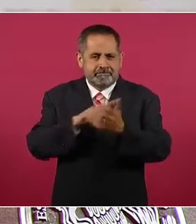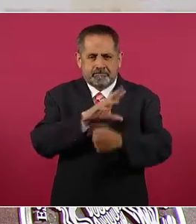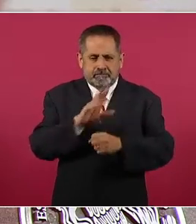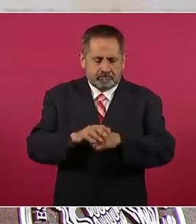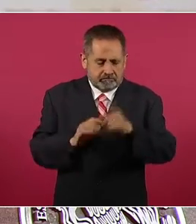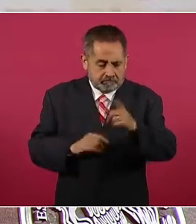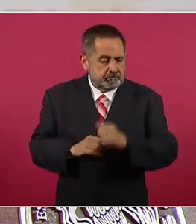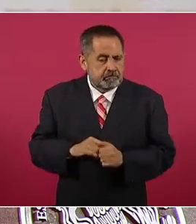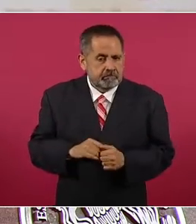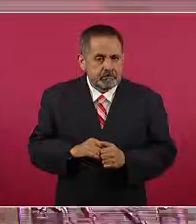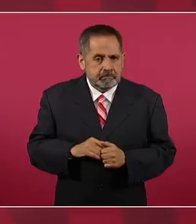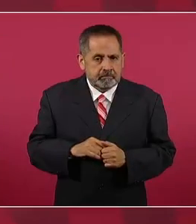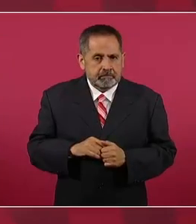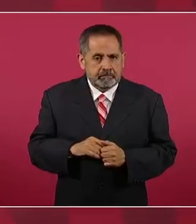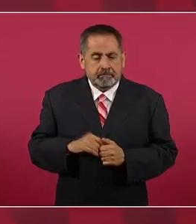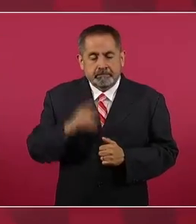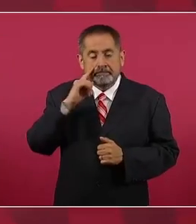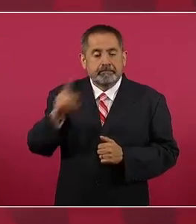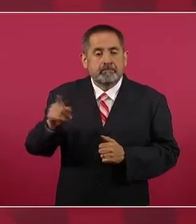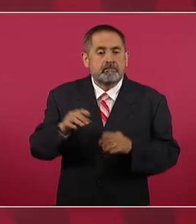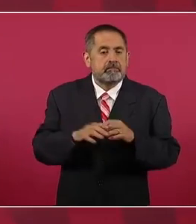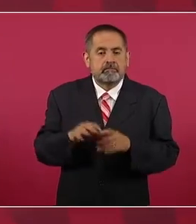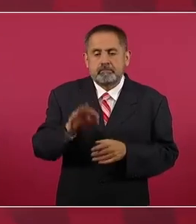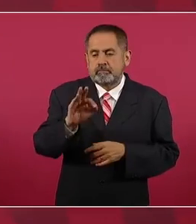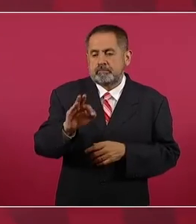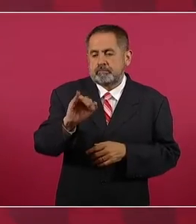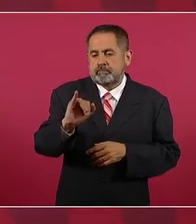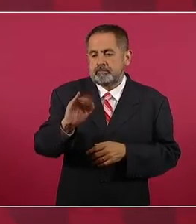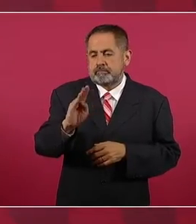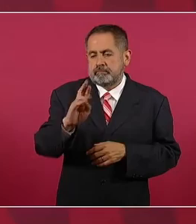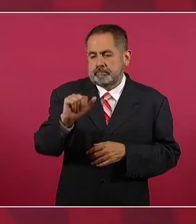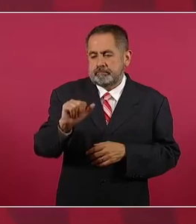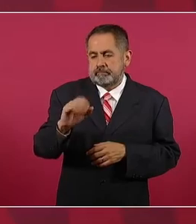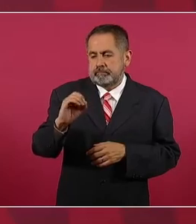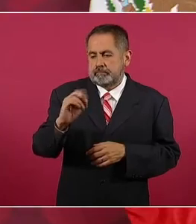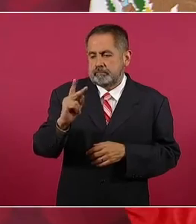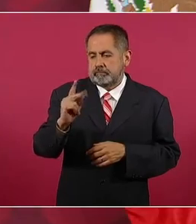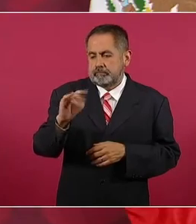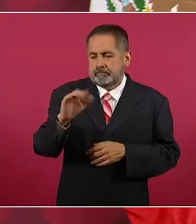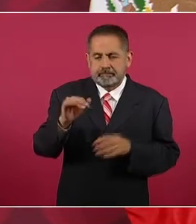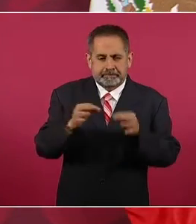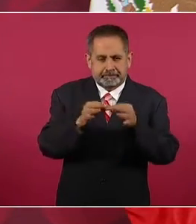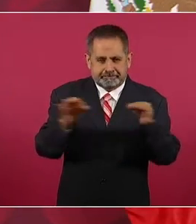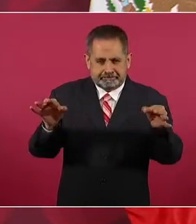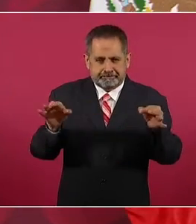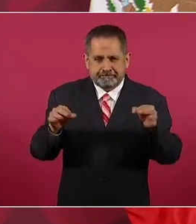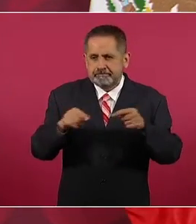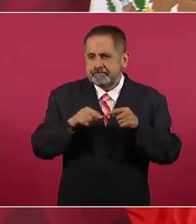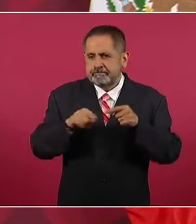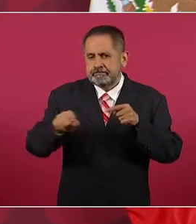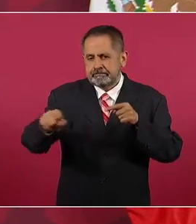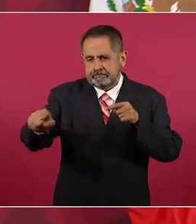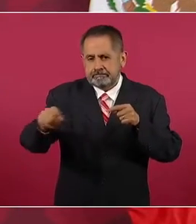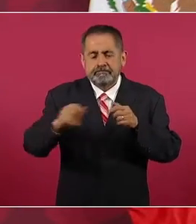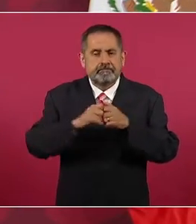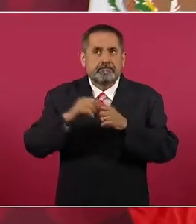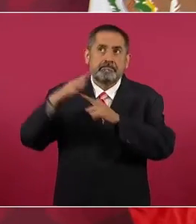Vamos a usar fibra óptica, satélite, pero sobre todo las antenas.